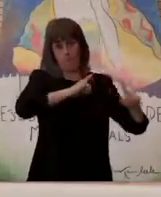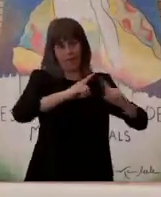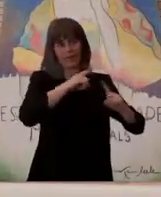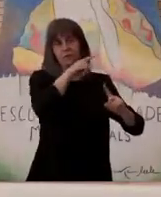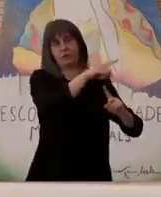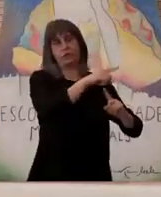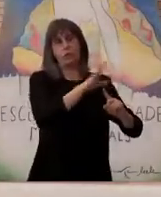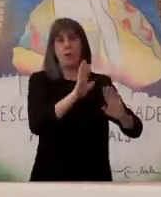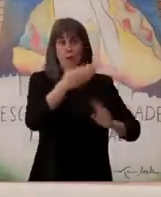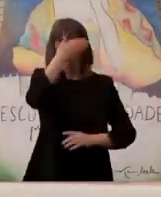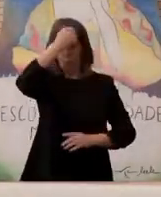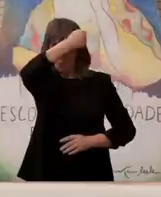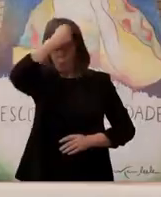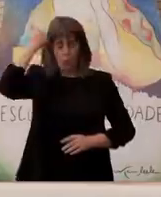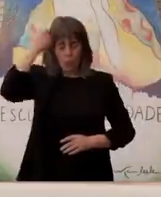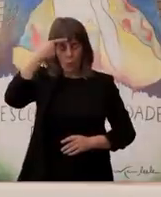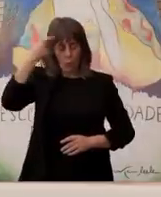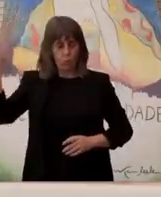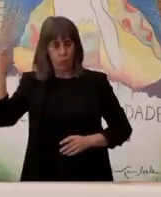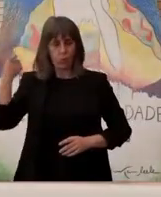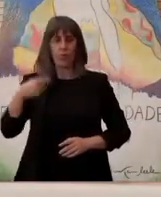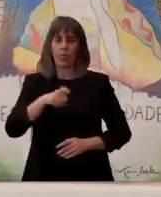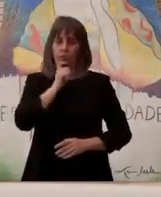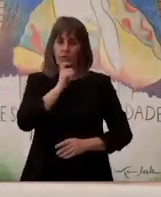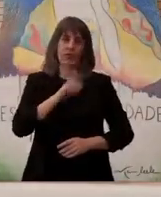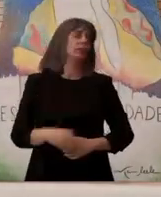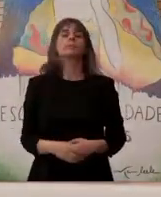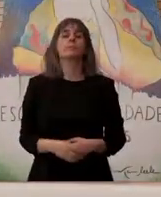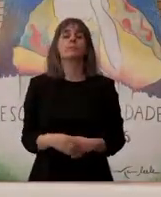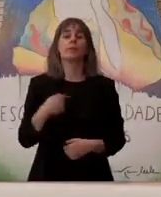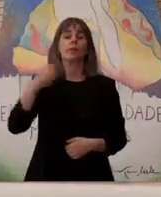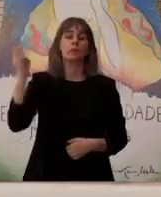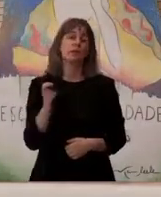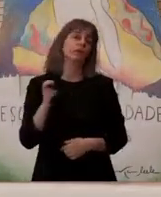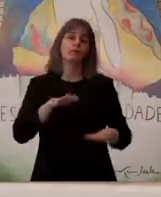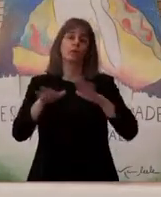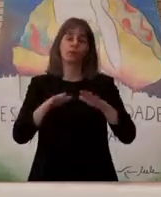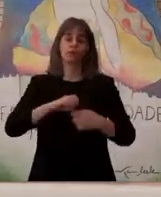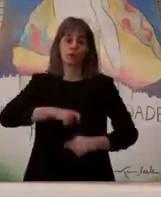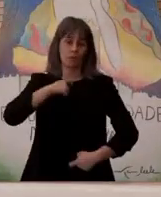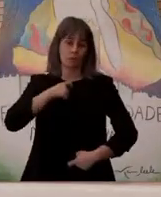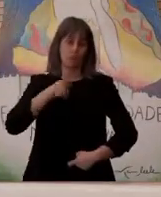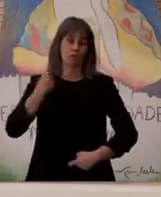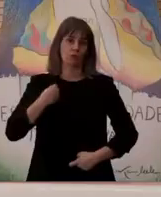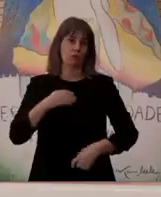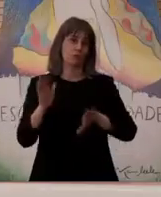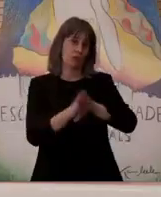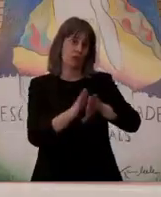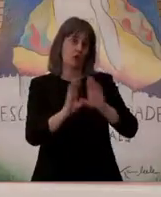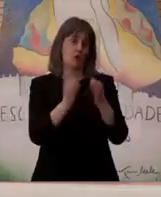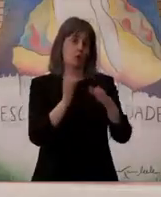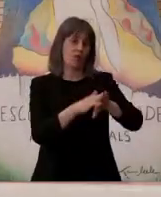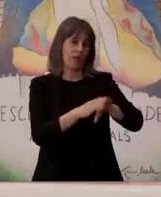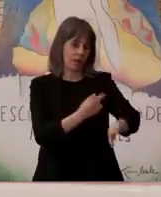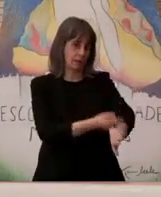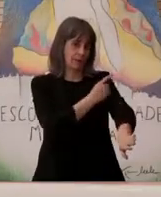difícil y luego después claro como viña dos movimientos cívicos y las extremas izquierda también mentalizarme a partir de Ono oyente